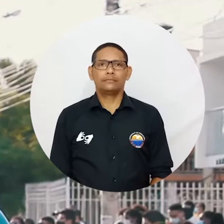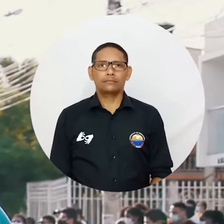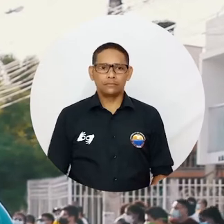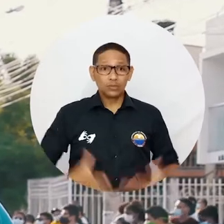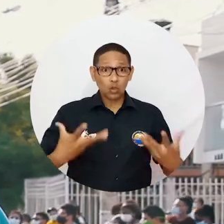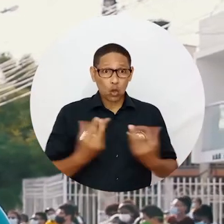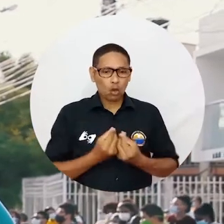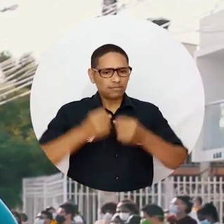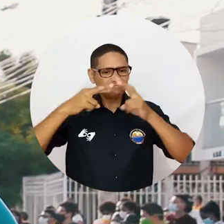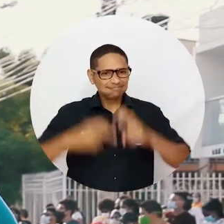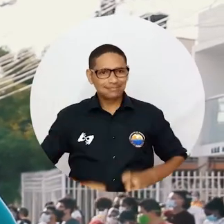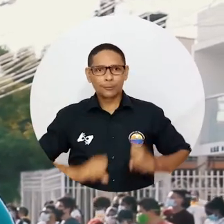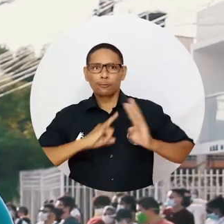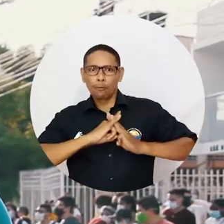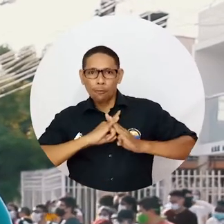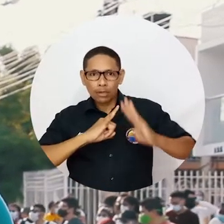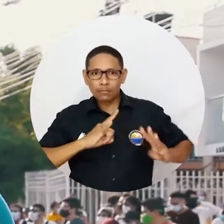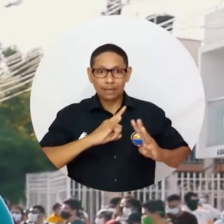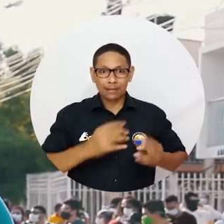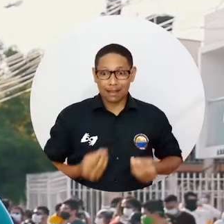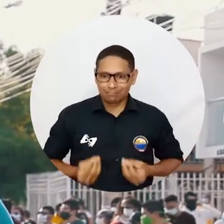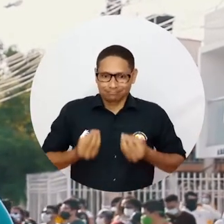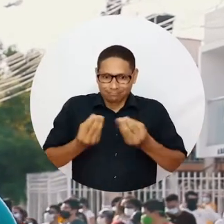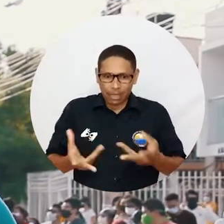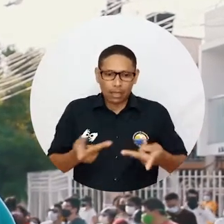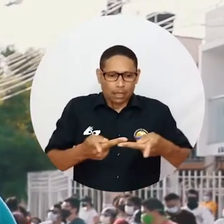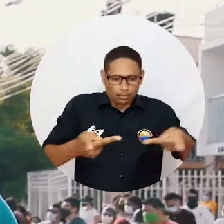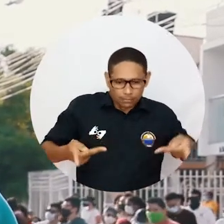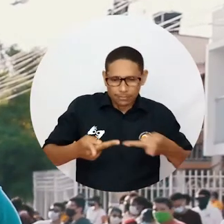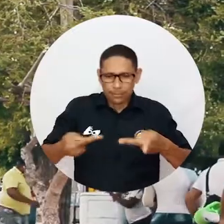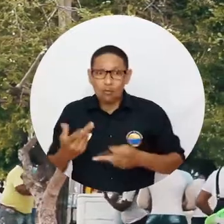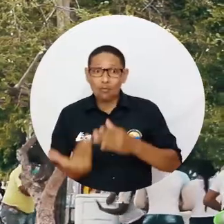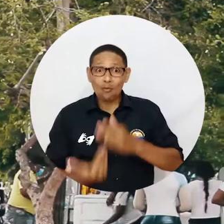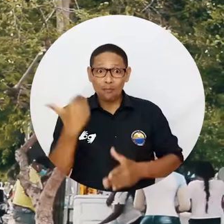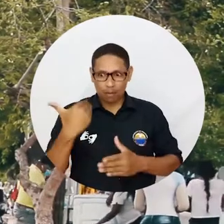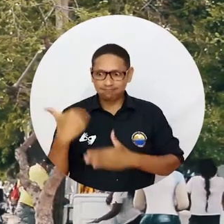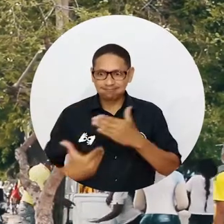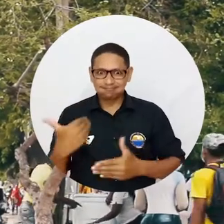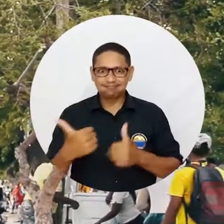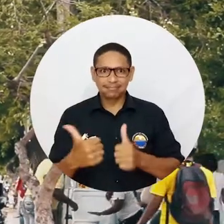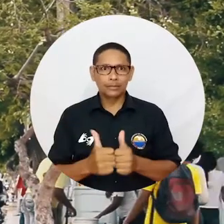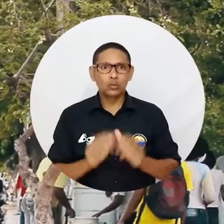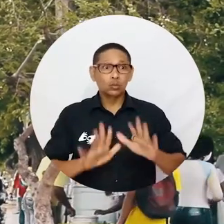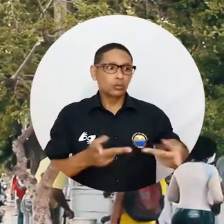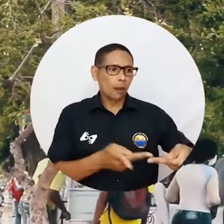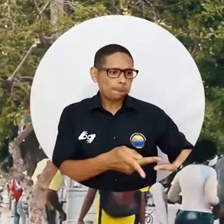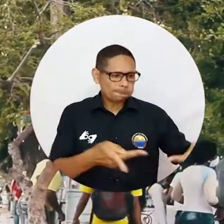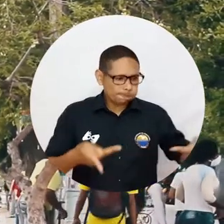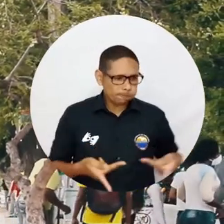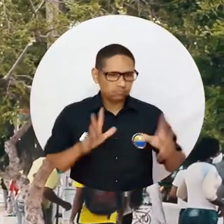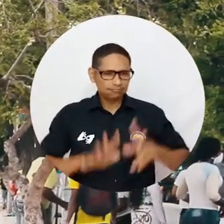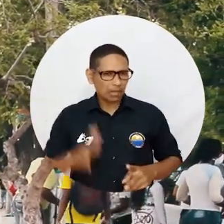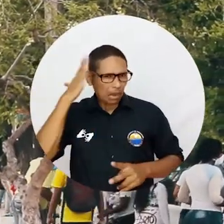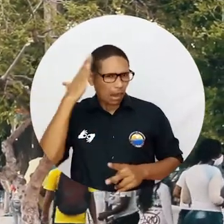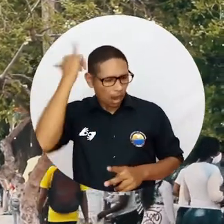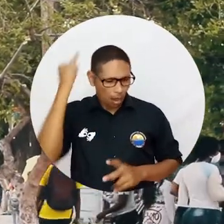Grupos de investigación de Uni Magdalena recibieron nuevas oficinas para su funcionamiento. A la entrega de estos espacios para la indagación